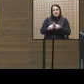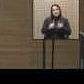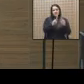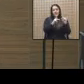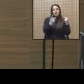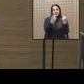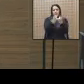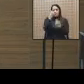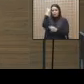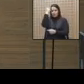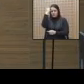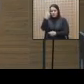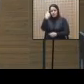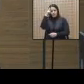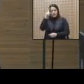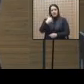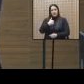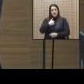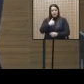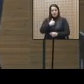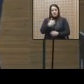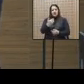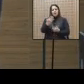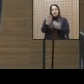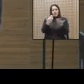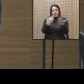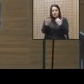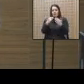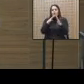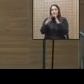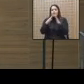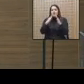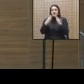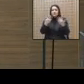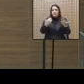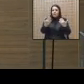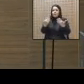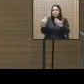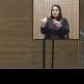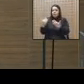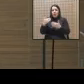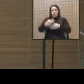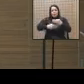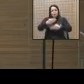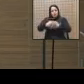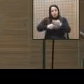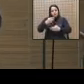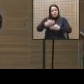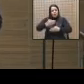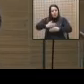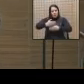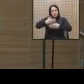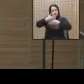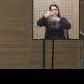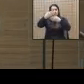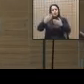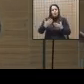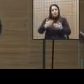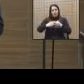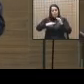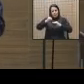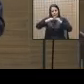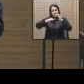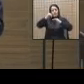tengamos esa conversación, ese proceso de construcción, esa humildad y esa sinceridad